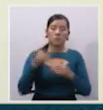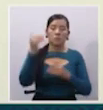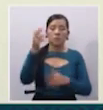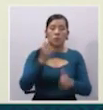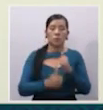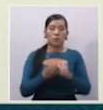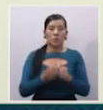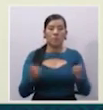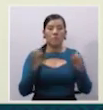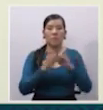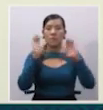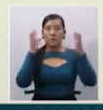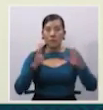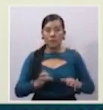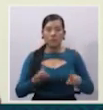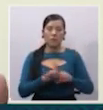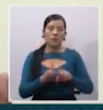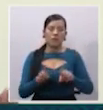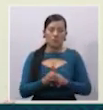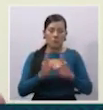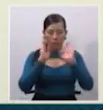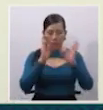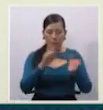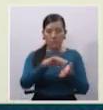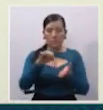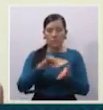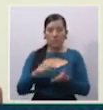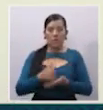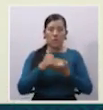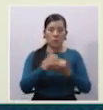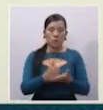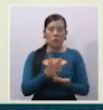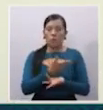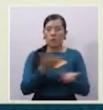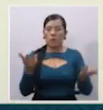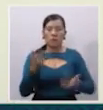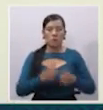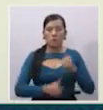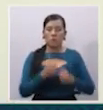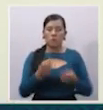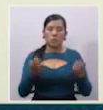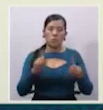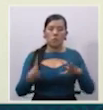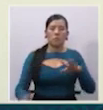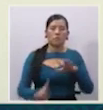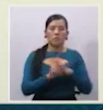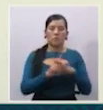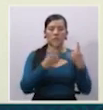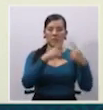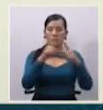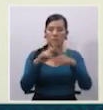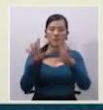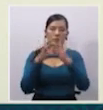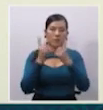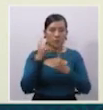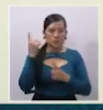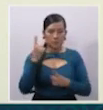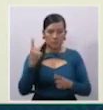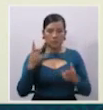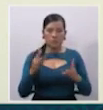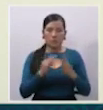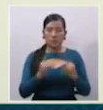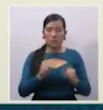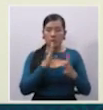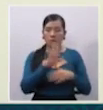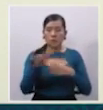tema climatológico o con el tema fortuito que ocurre en los diferentes departamentos. Entonces estamos hablando